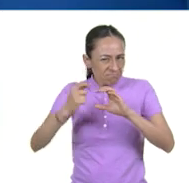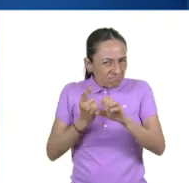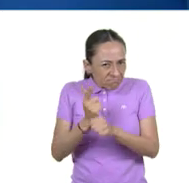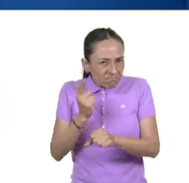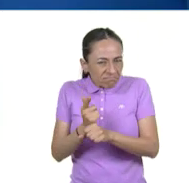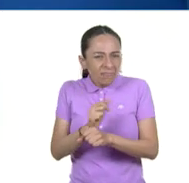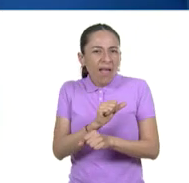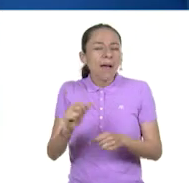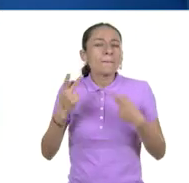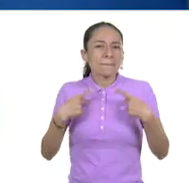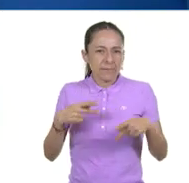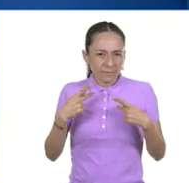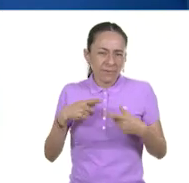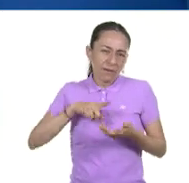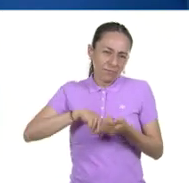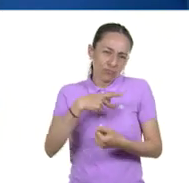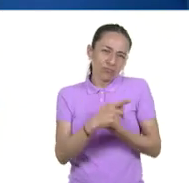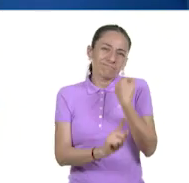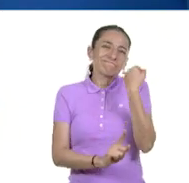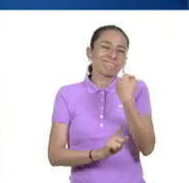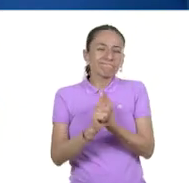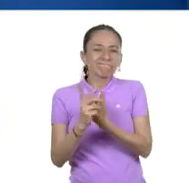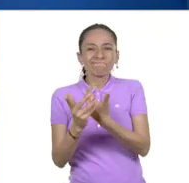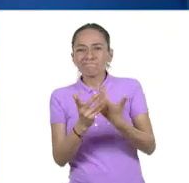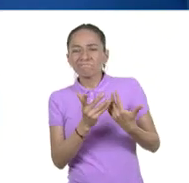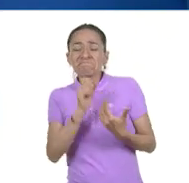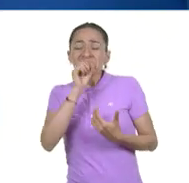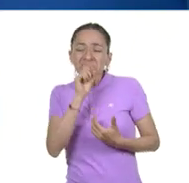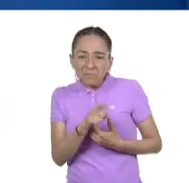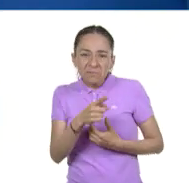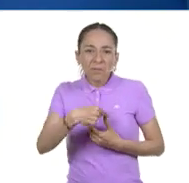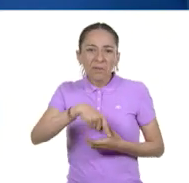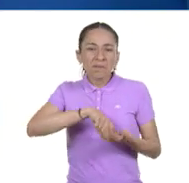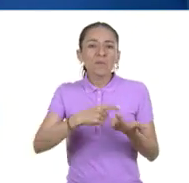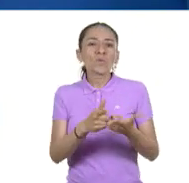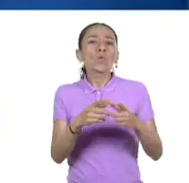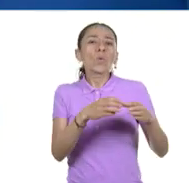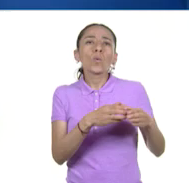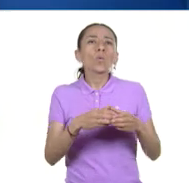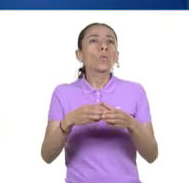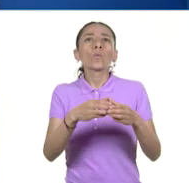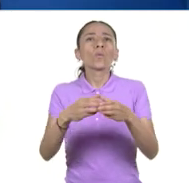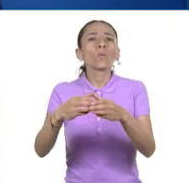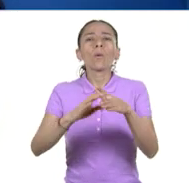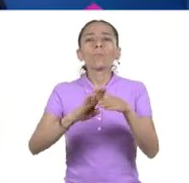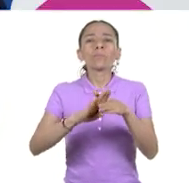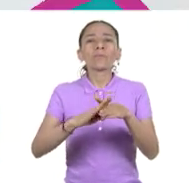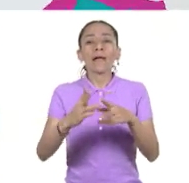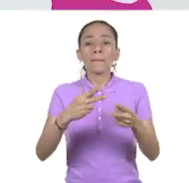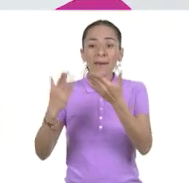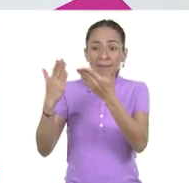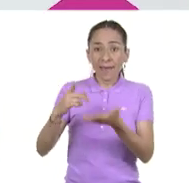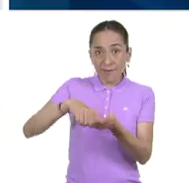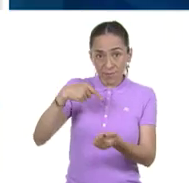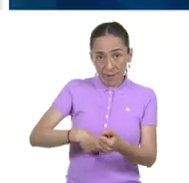personas que forman parte de los flujos migratorios que pasan por nuestro país. Adelante.